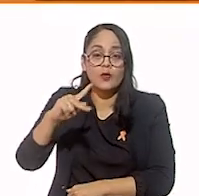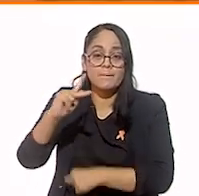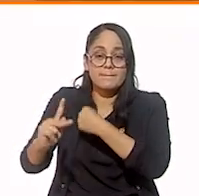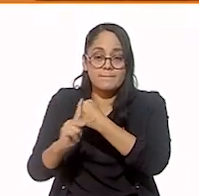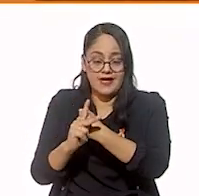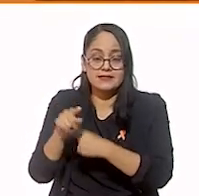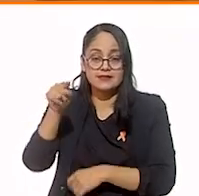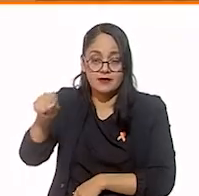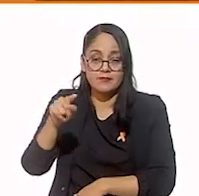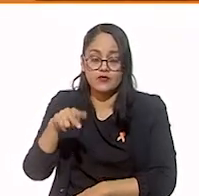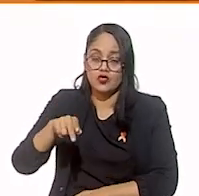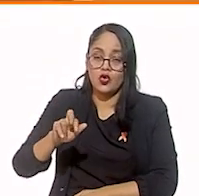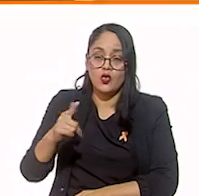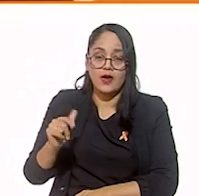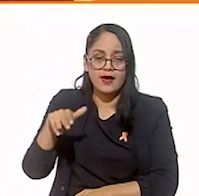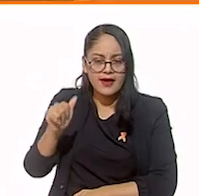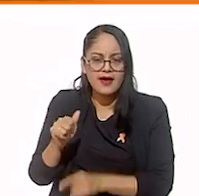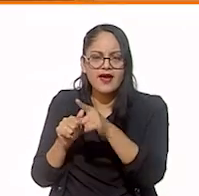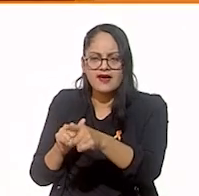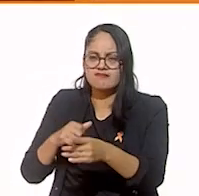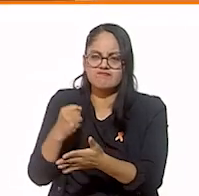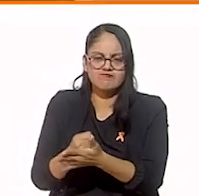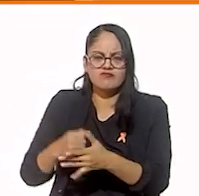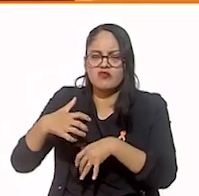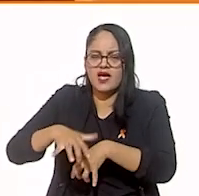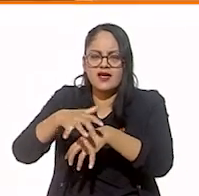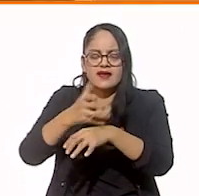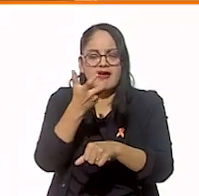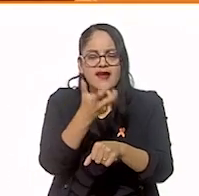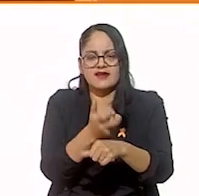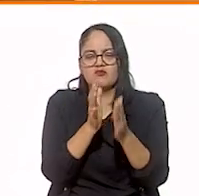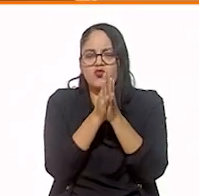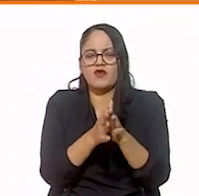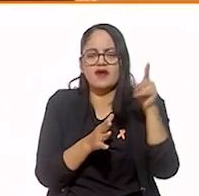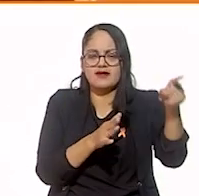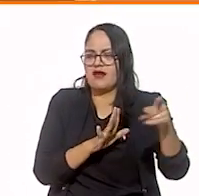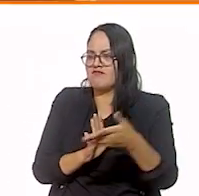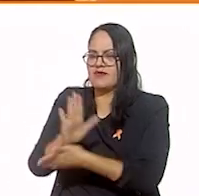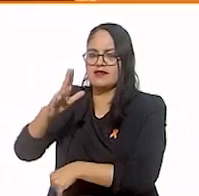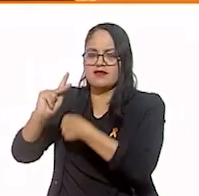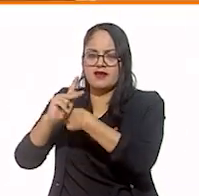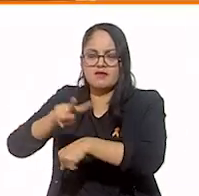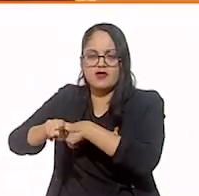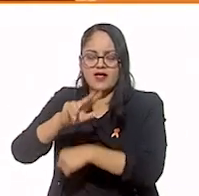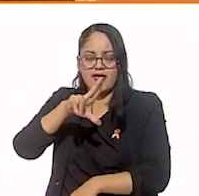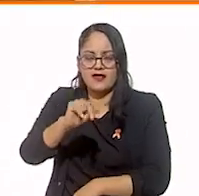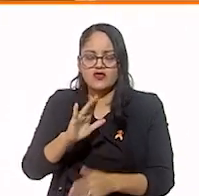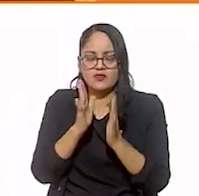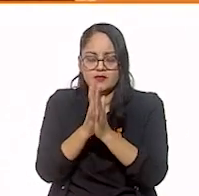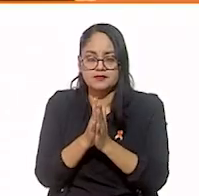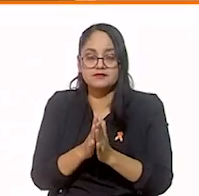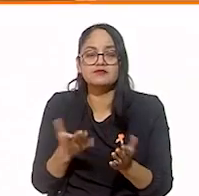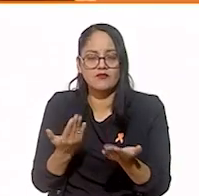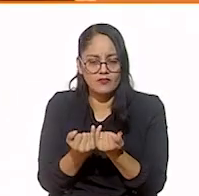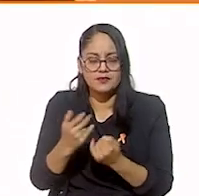donde los noruegos, las noruegas están saliendo a exigir que Estados Unidos pues deje de intervenir. Y también en ese sentido me gustaría